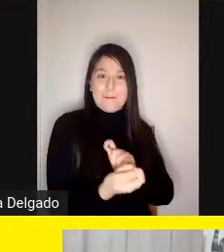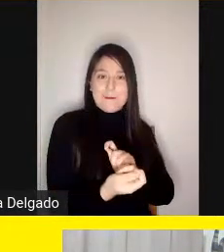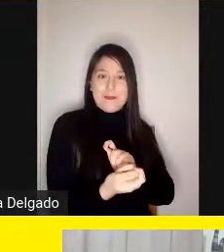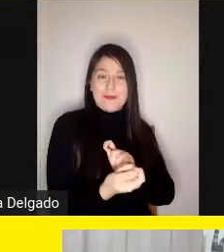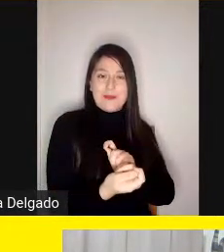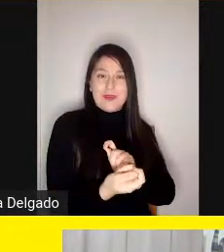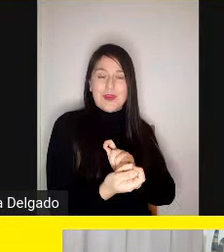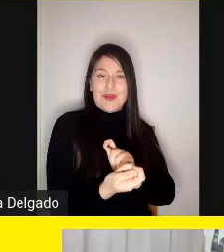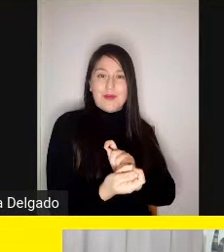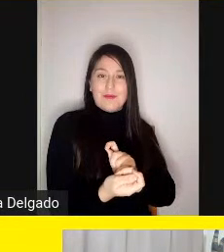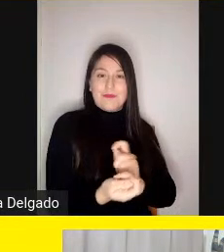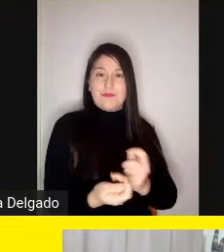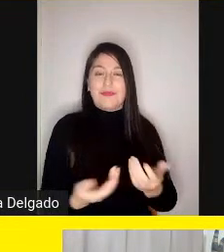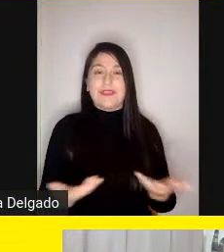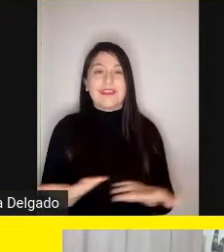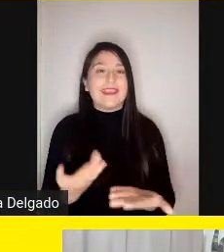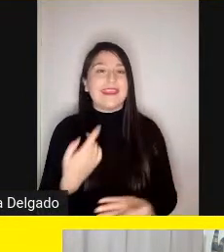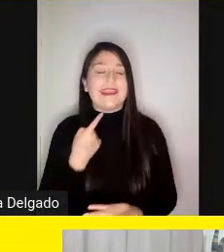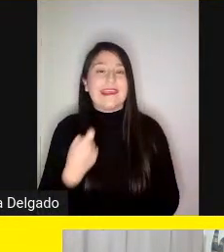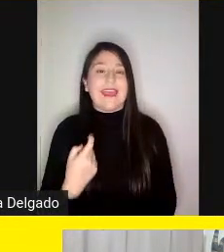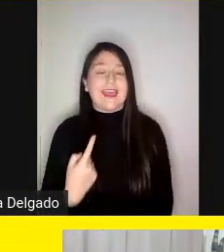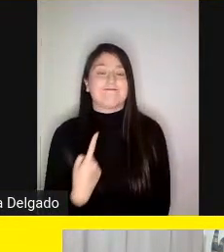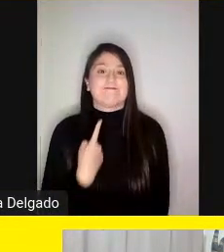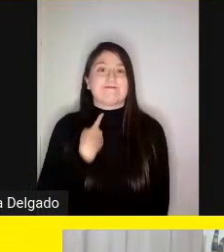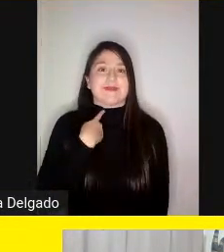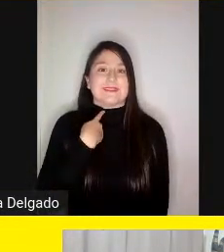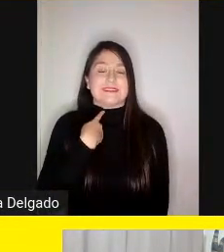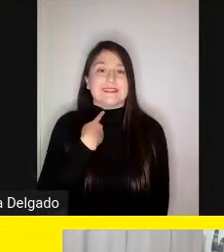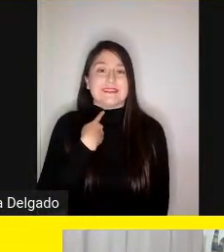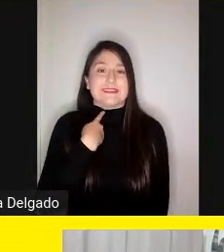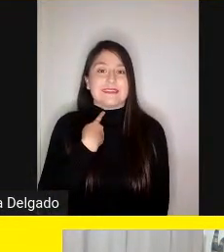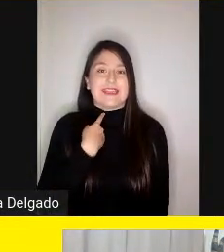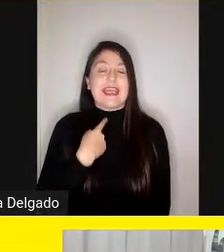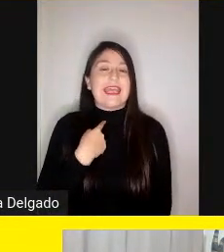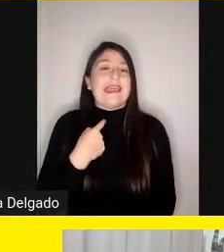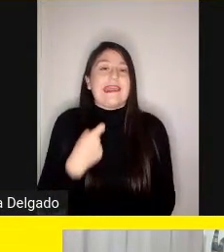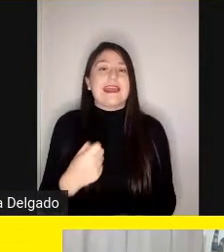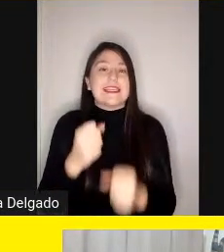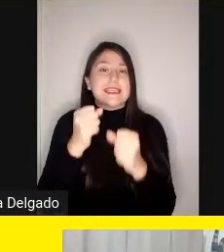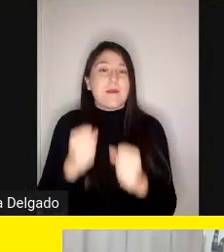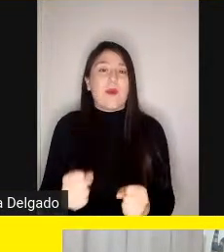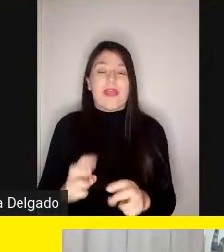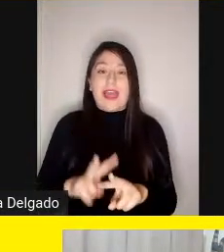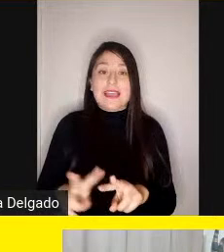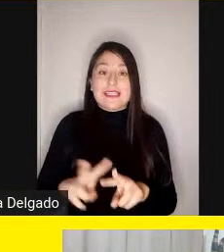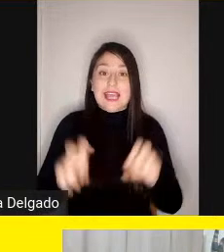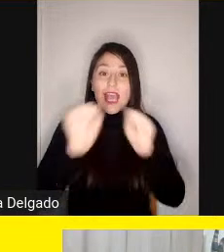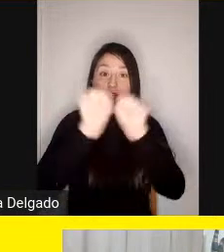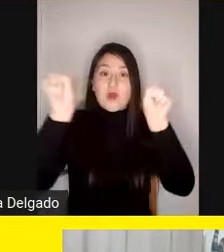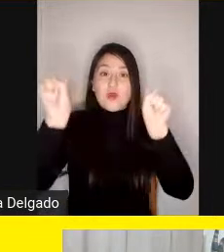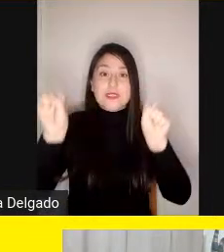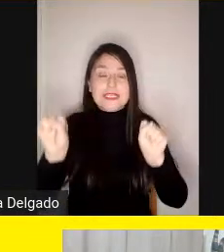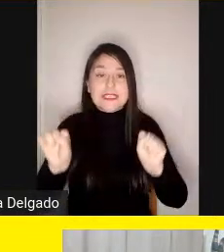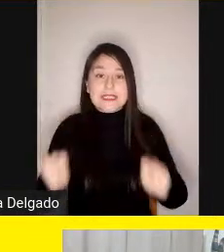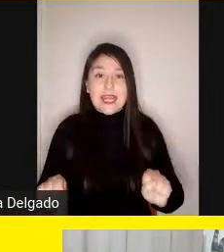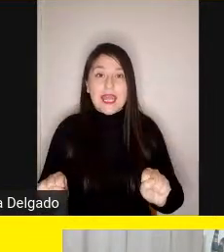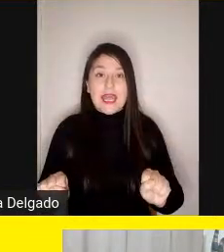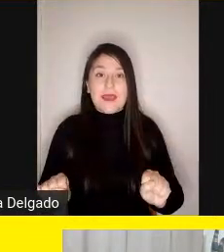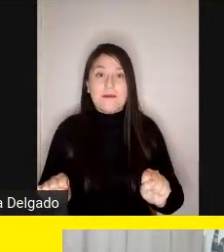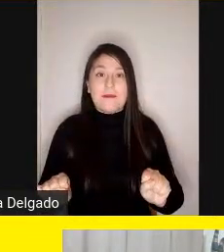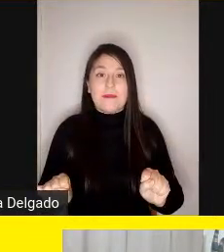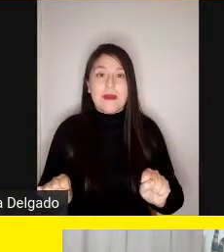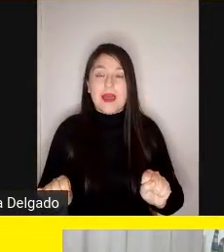y qué daño o qué le puede hacer a un sistema basado en el